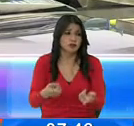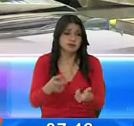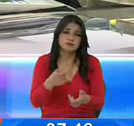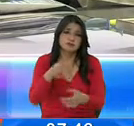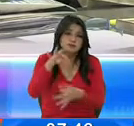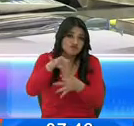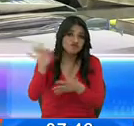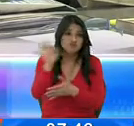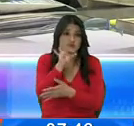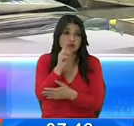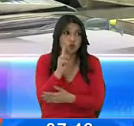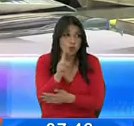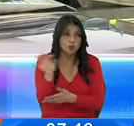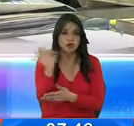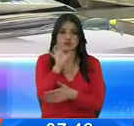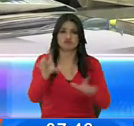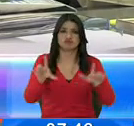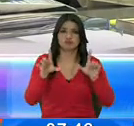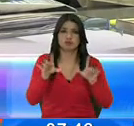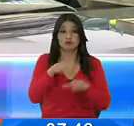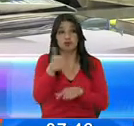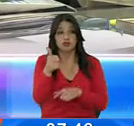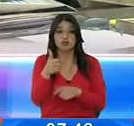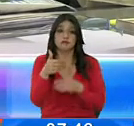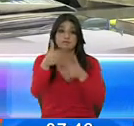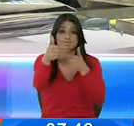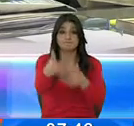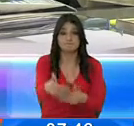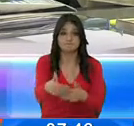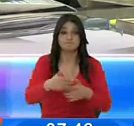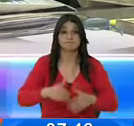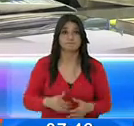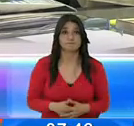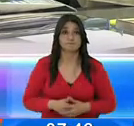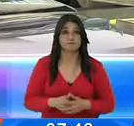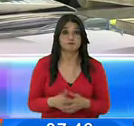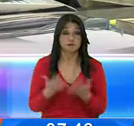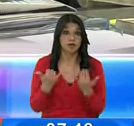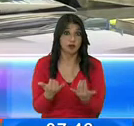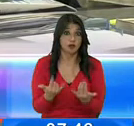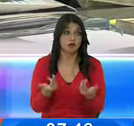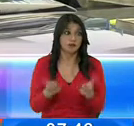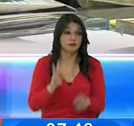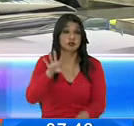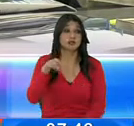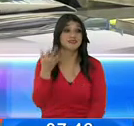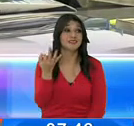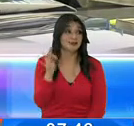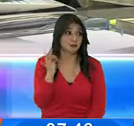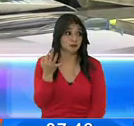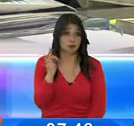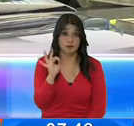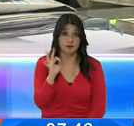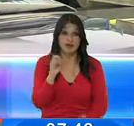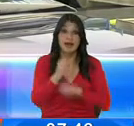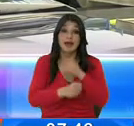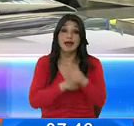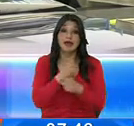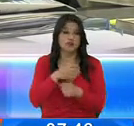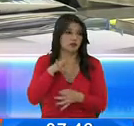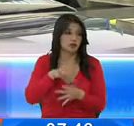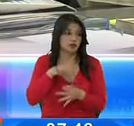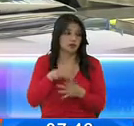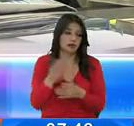salta elecciones y electoral acabamos estamos viviendo todavía en 2010 es año electoral primero